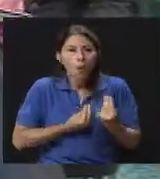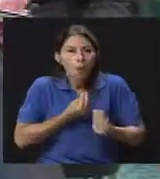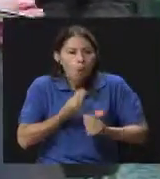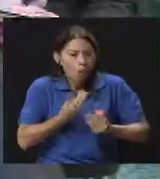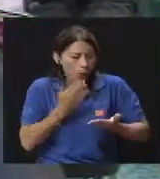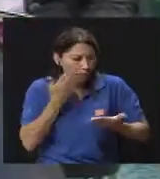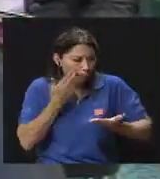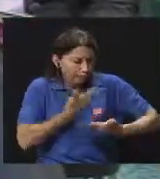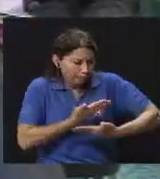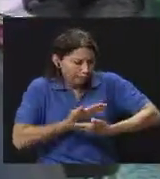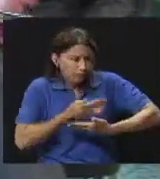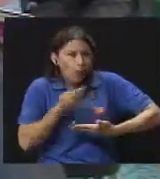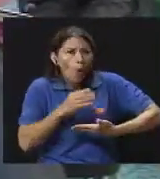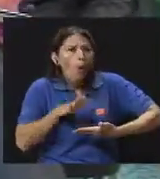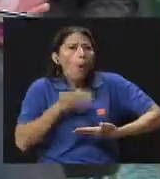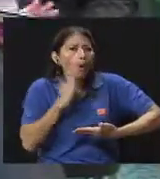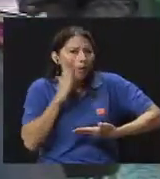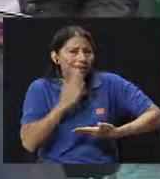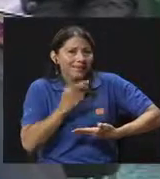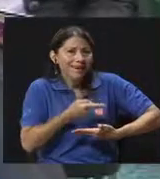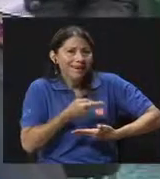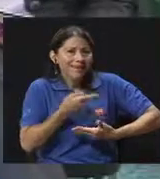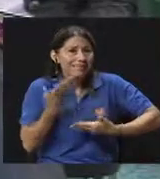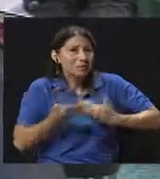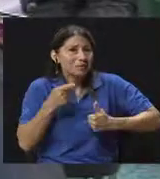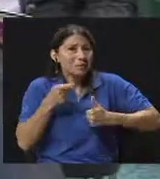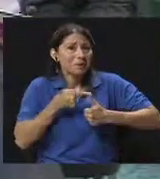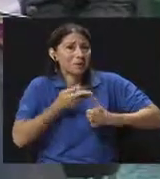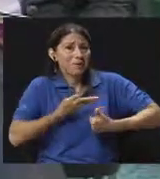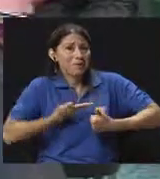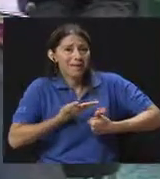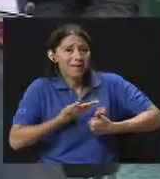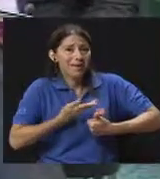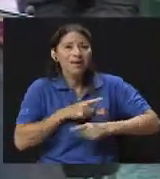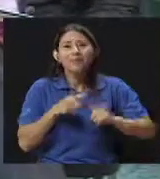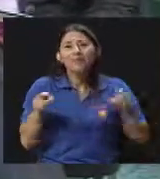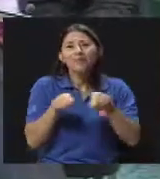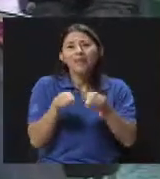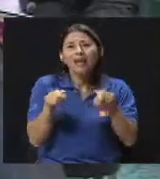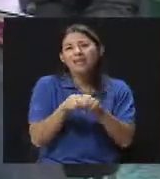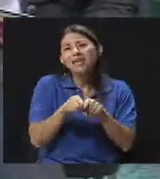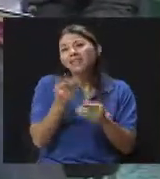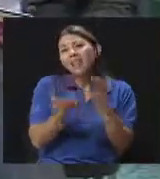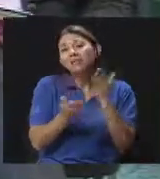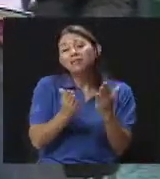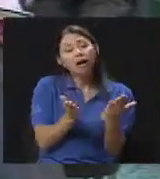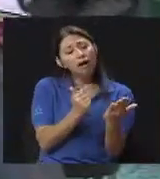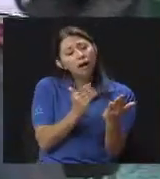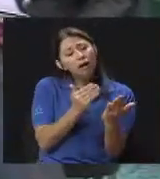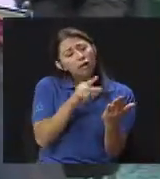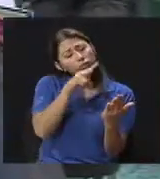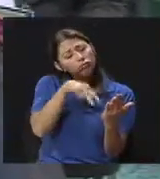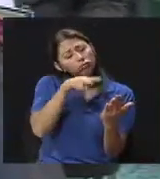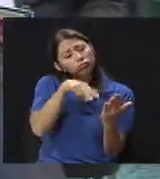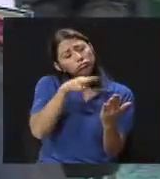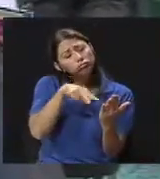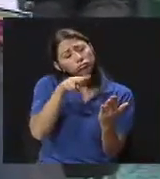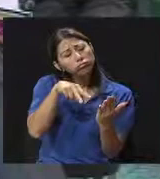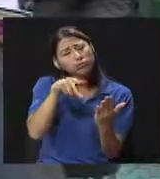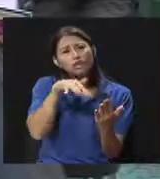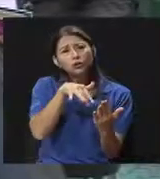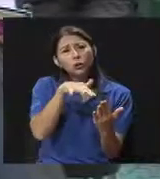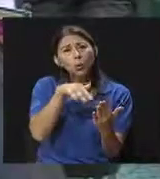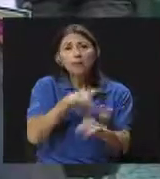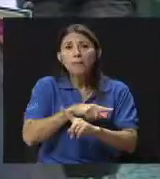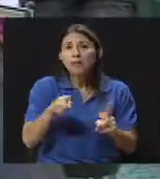o niña, principalmente cuando es el primer bebé que llega a la familia. Pero también, por más que se lea, por más que se estudie, nadie nace aprendido, y siempre